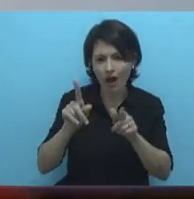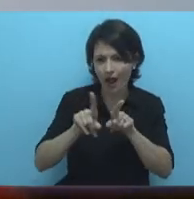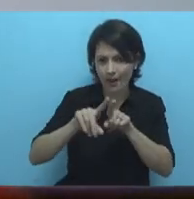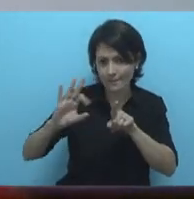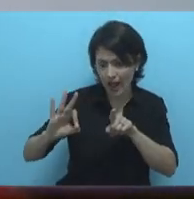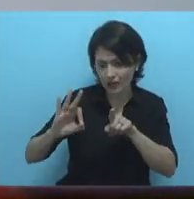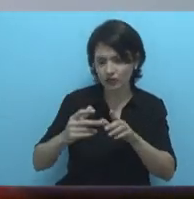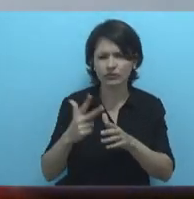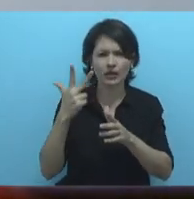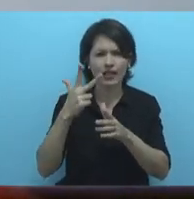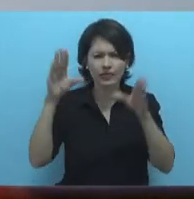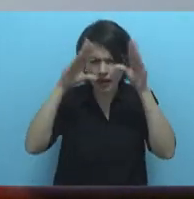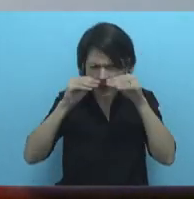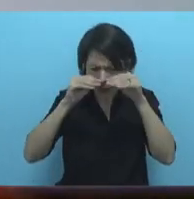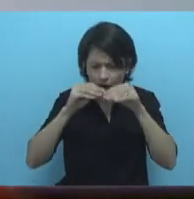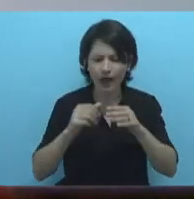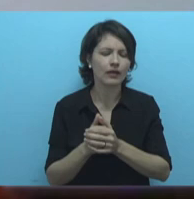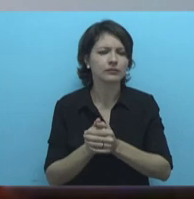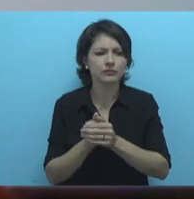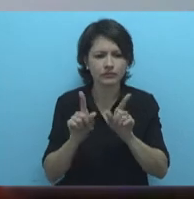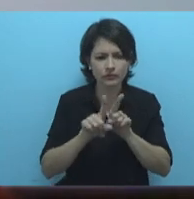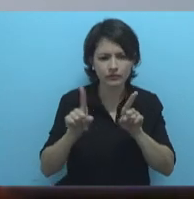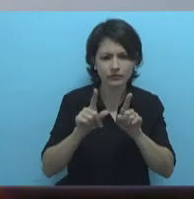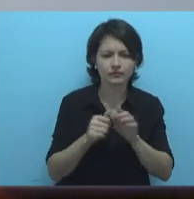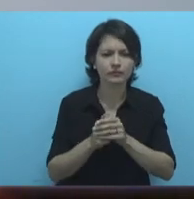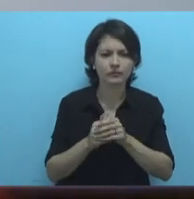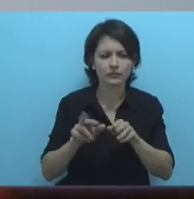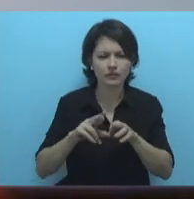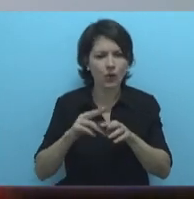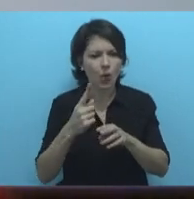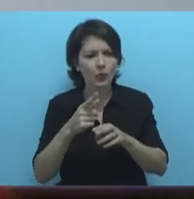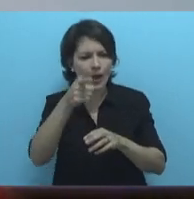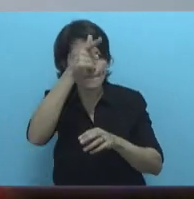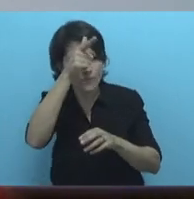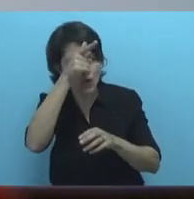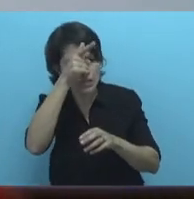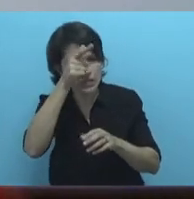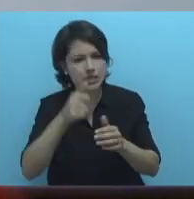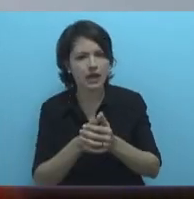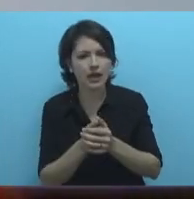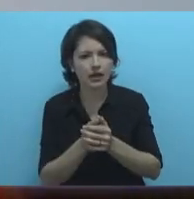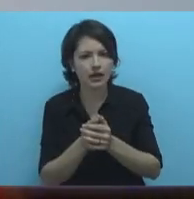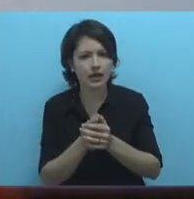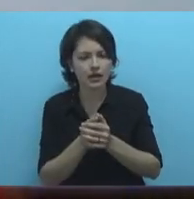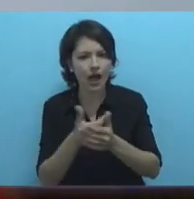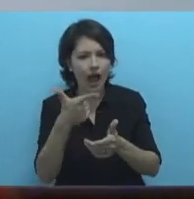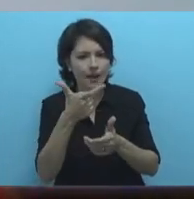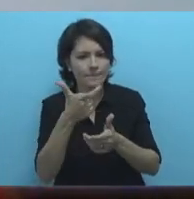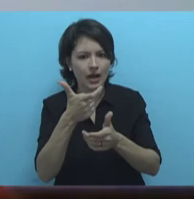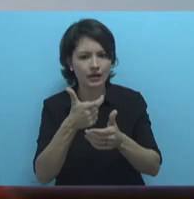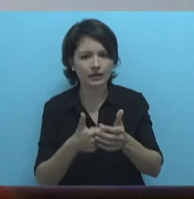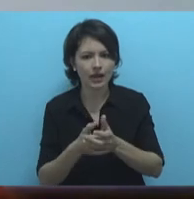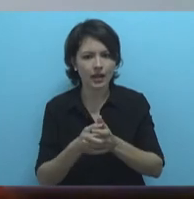durmiendo eran las tres de la mañana un policía y esto textual los dichos de la mamá toma el arma la